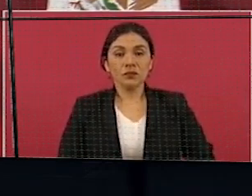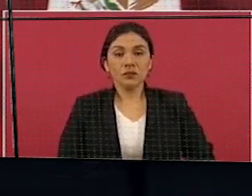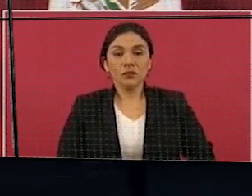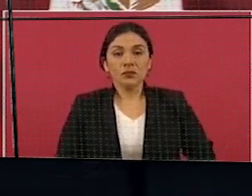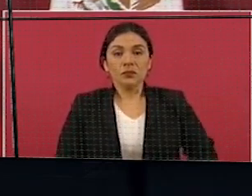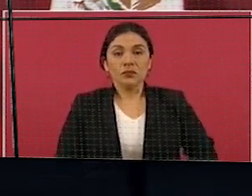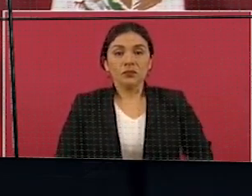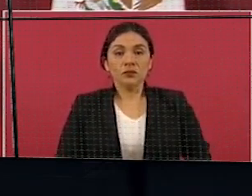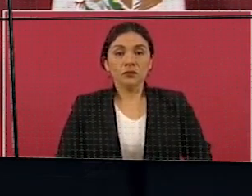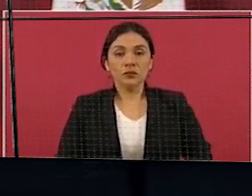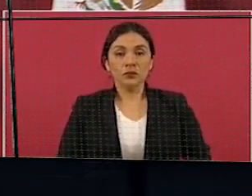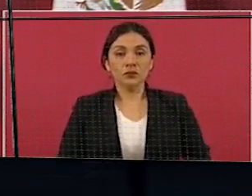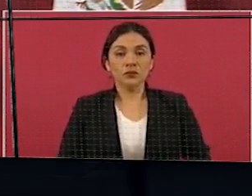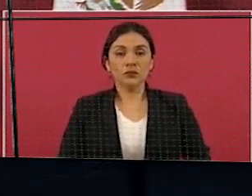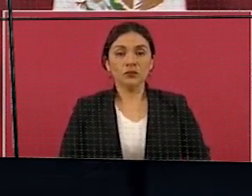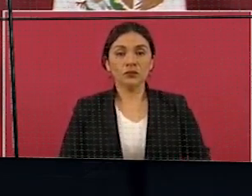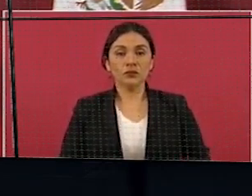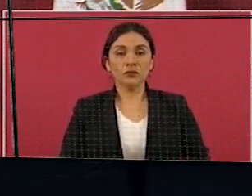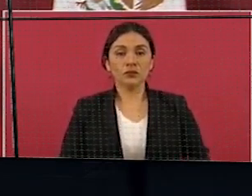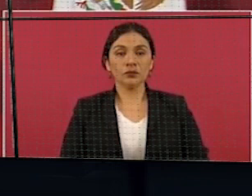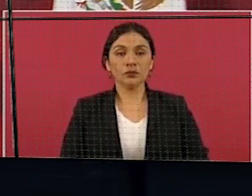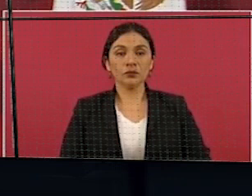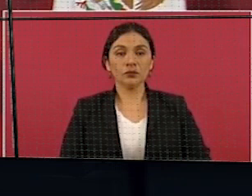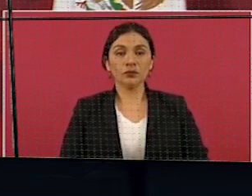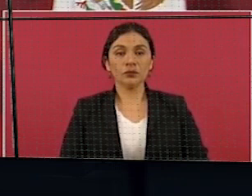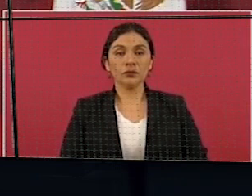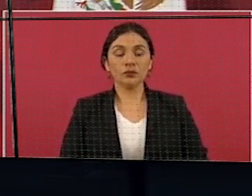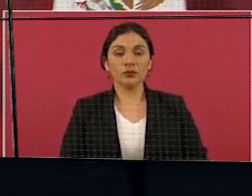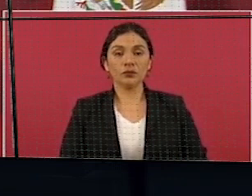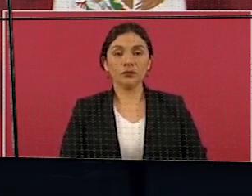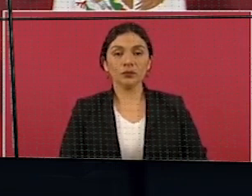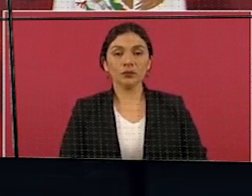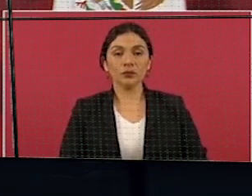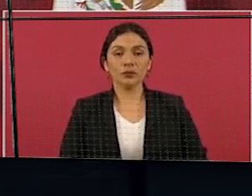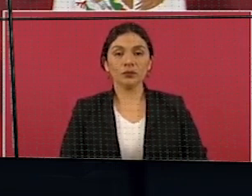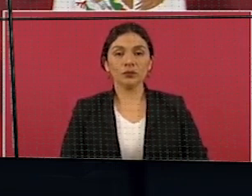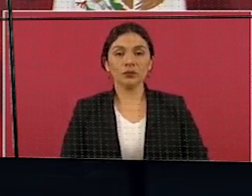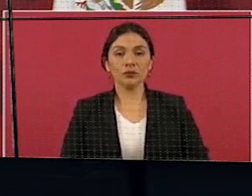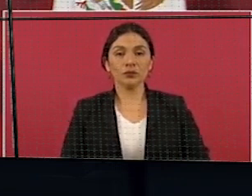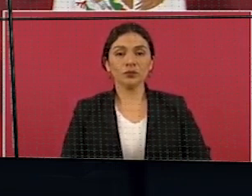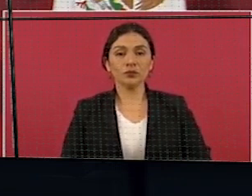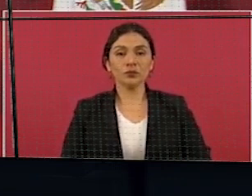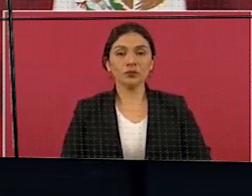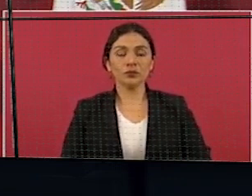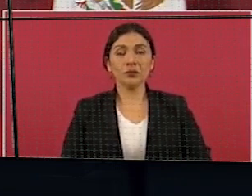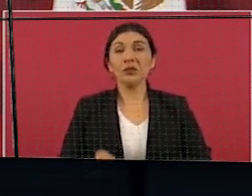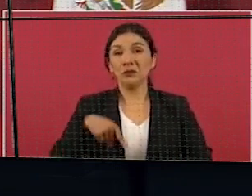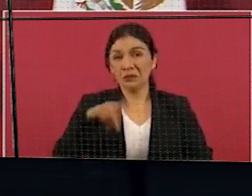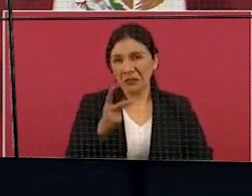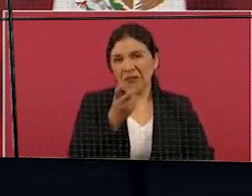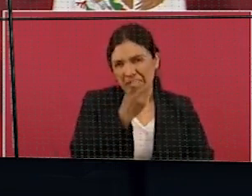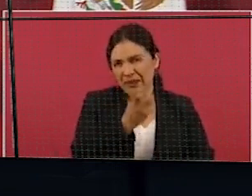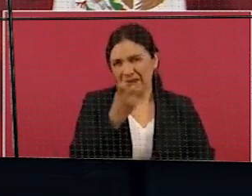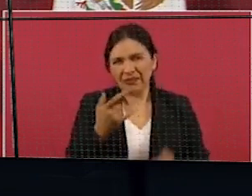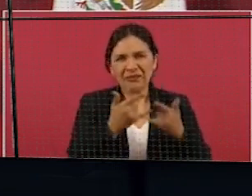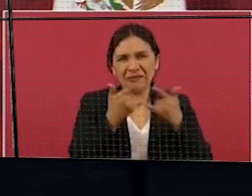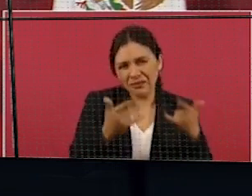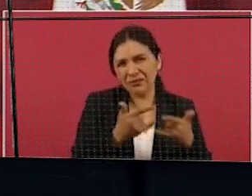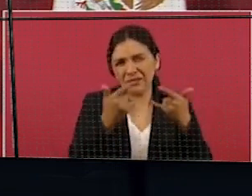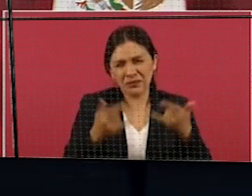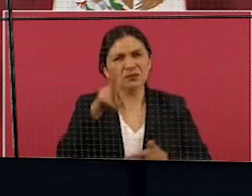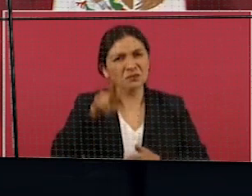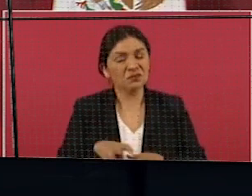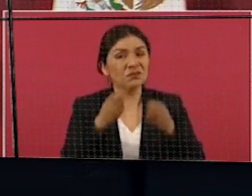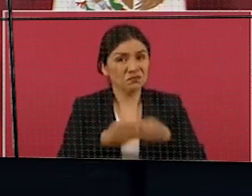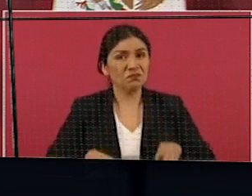lo que hacía calderón él solo descubre que ahí está lázaro cárdenas batel que forma parte de